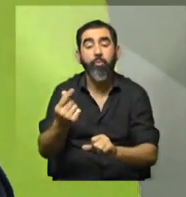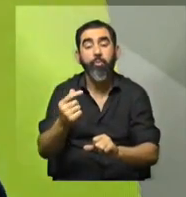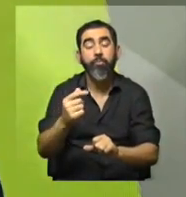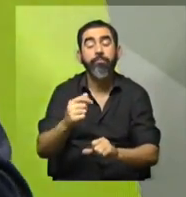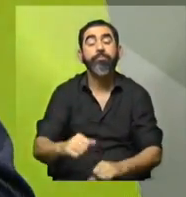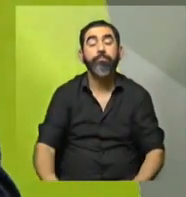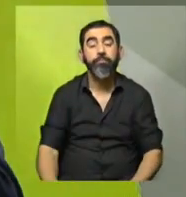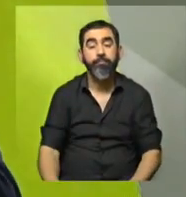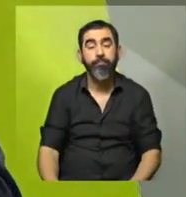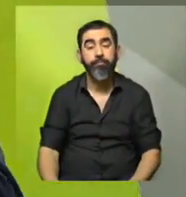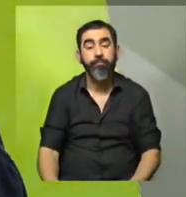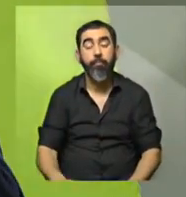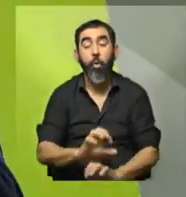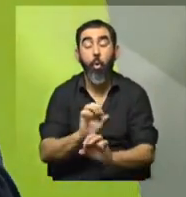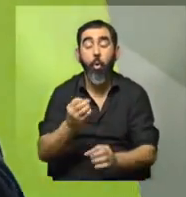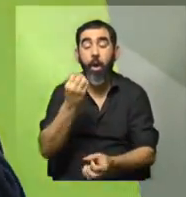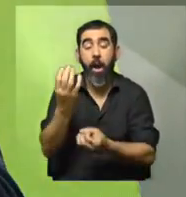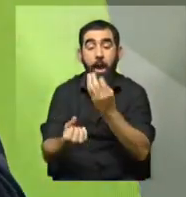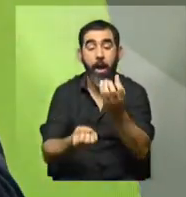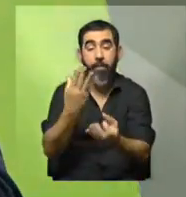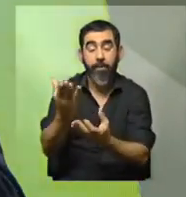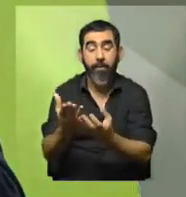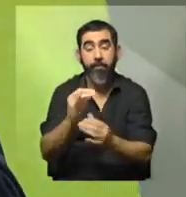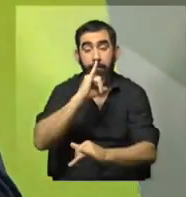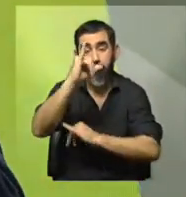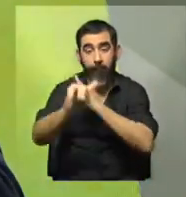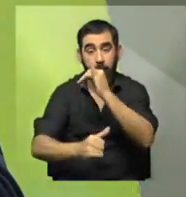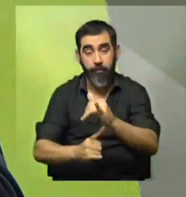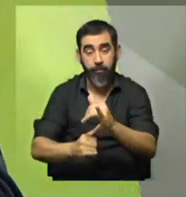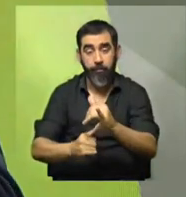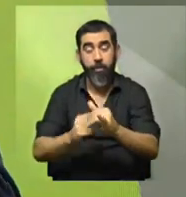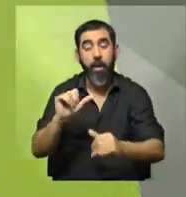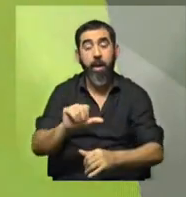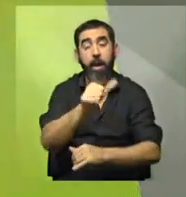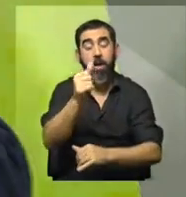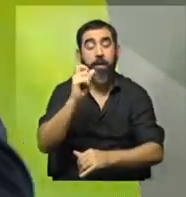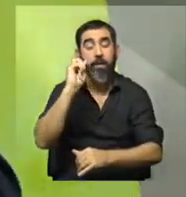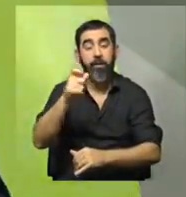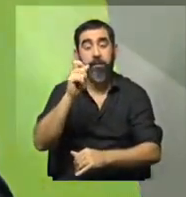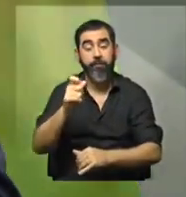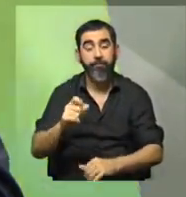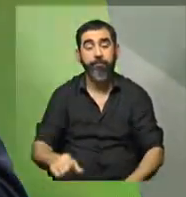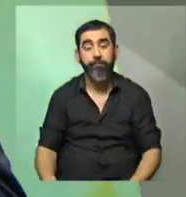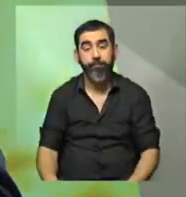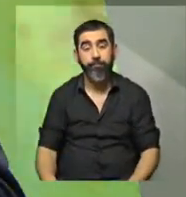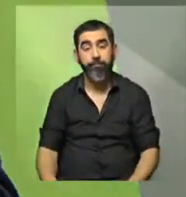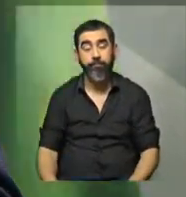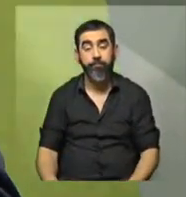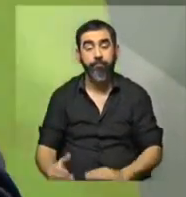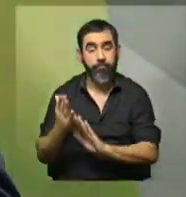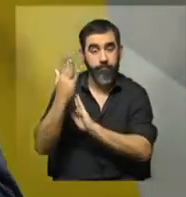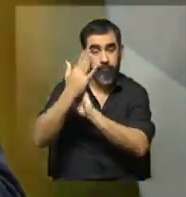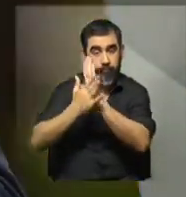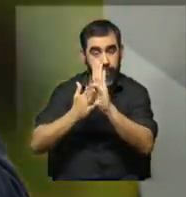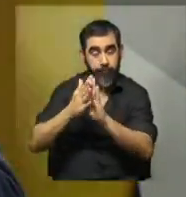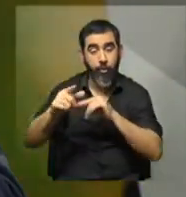o en algunos casos los jardines de cristales. Pero por lo pronto, la información. Acá van los ganadores. Esto se desarrolló en todo Uruguay coordinado